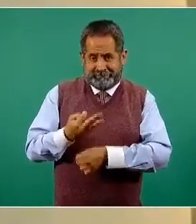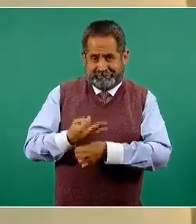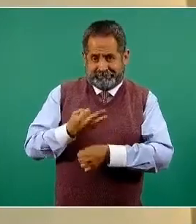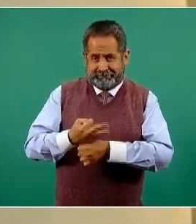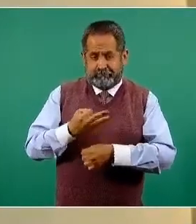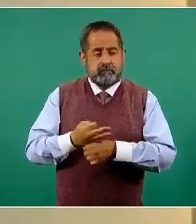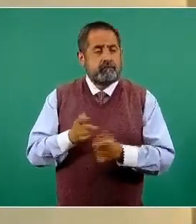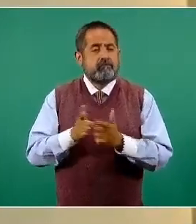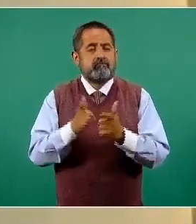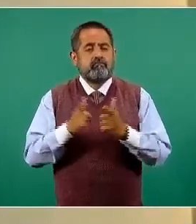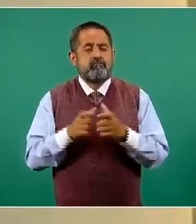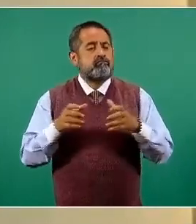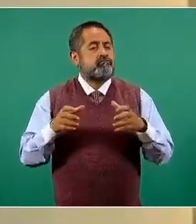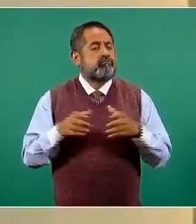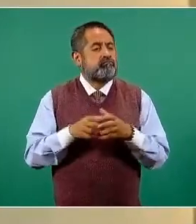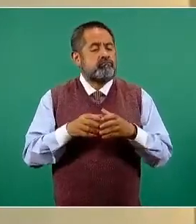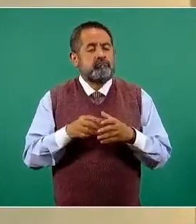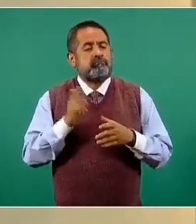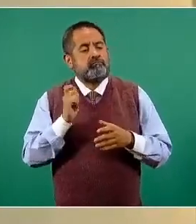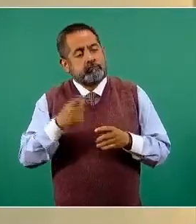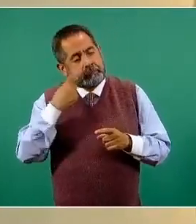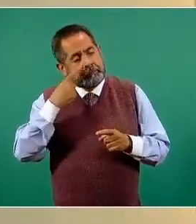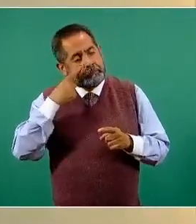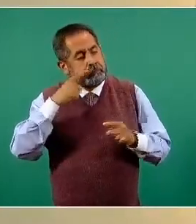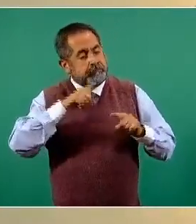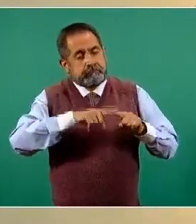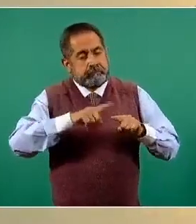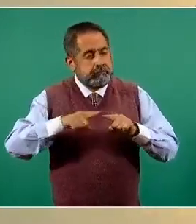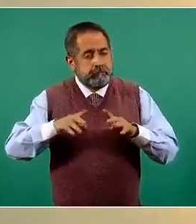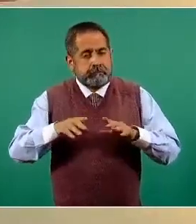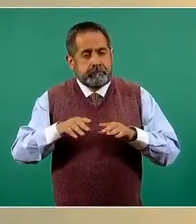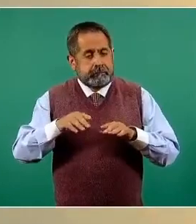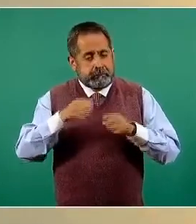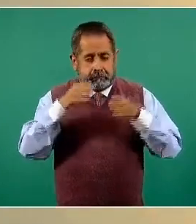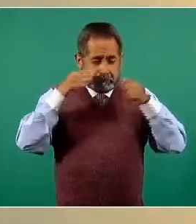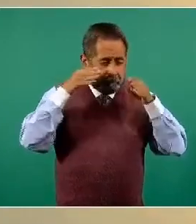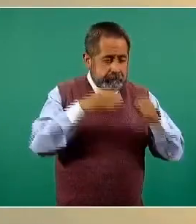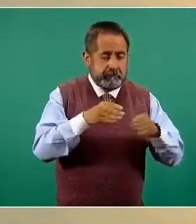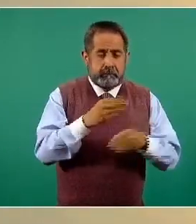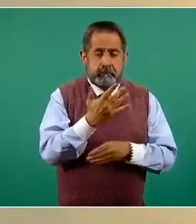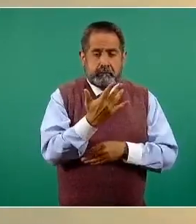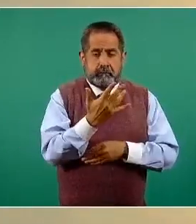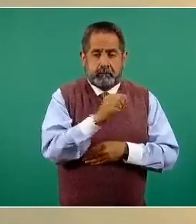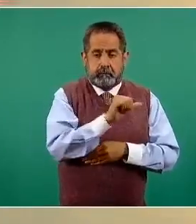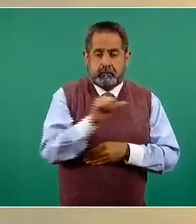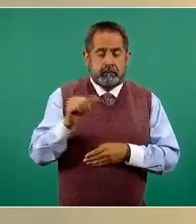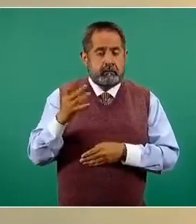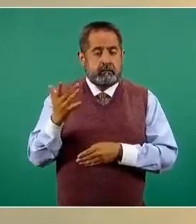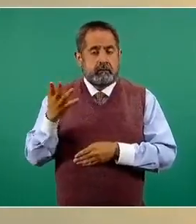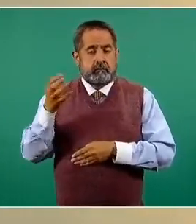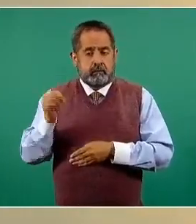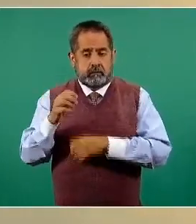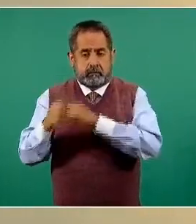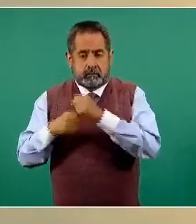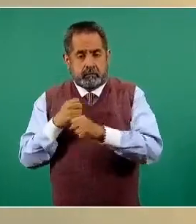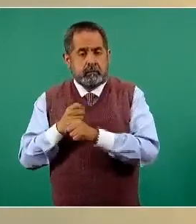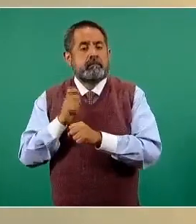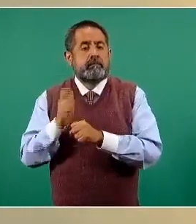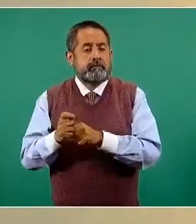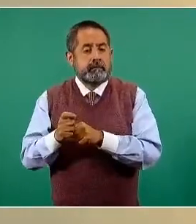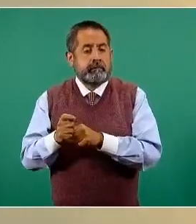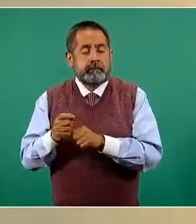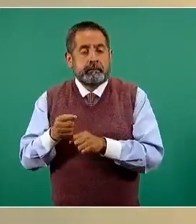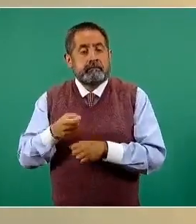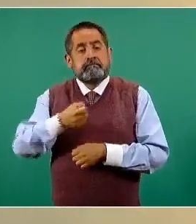el grupo de edad en el que más énfasis se hace es en el de 50 a 59 años, no significa que las personas